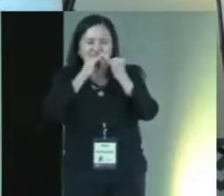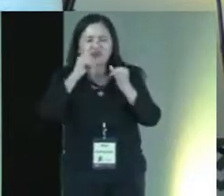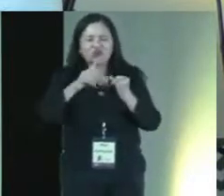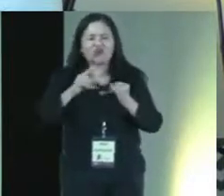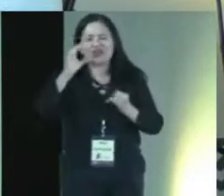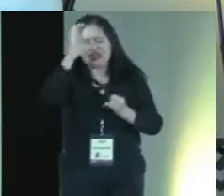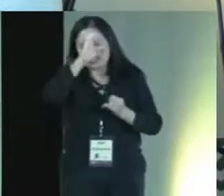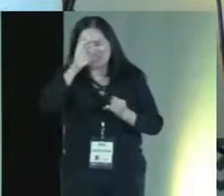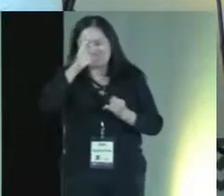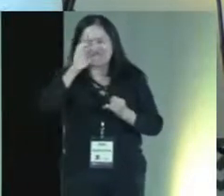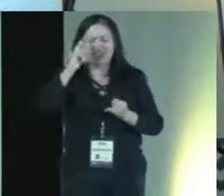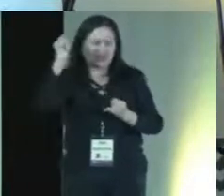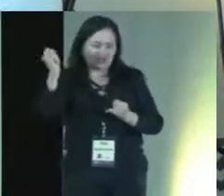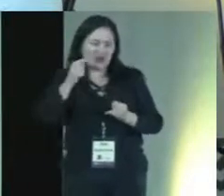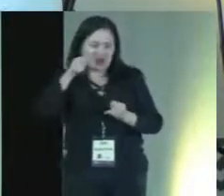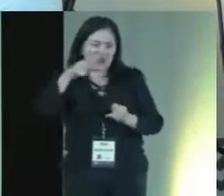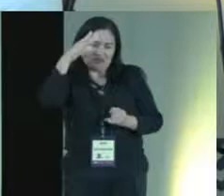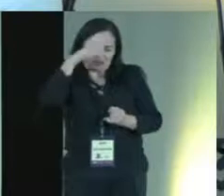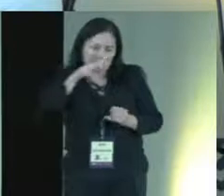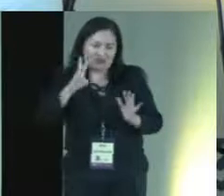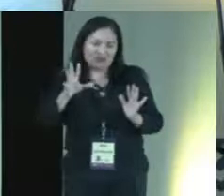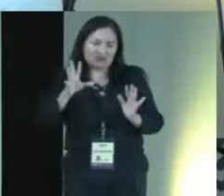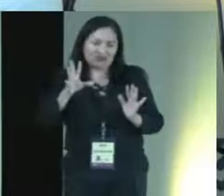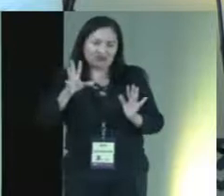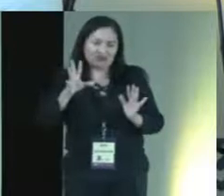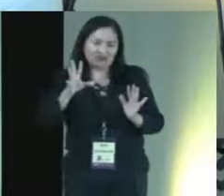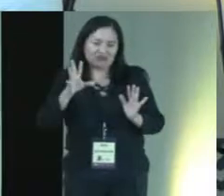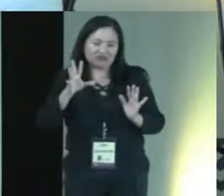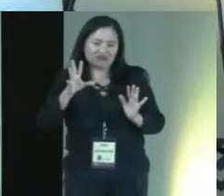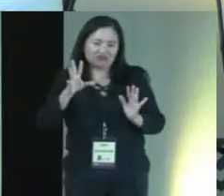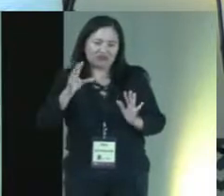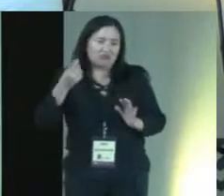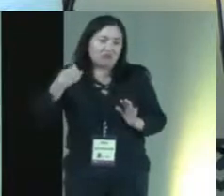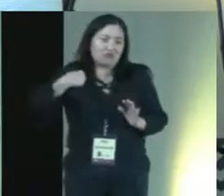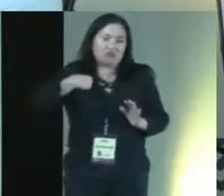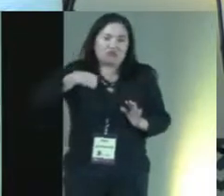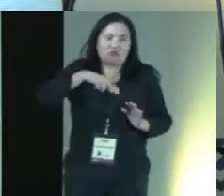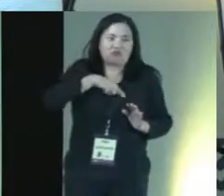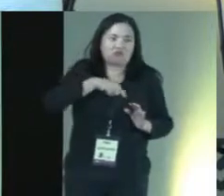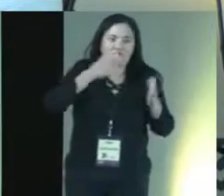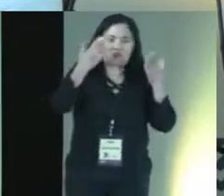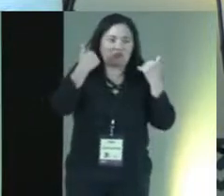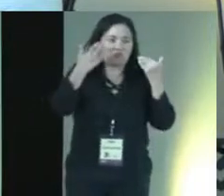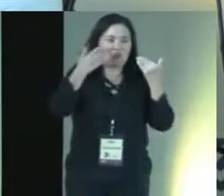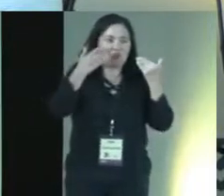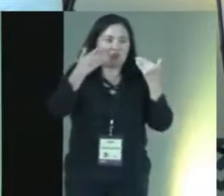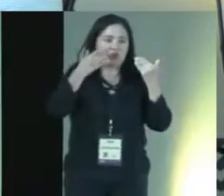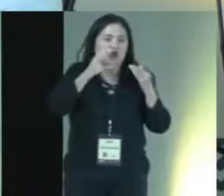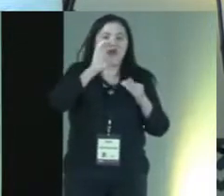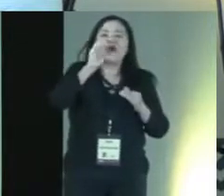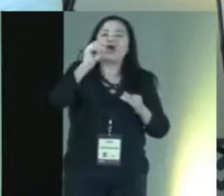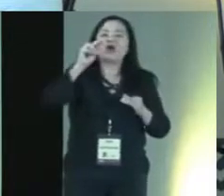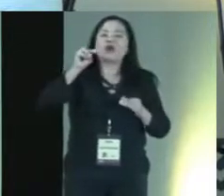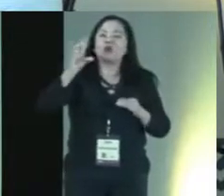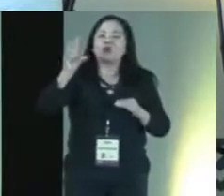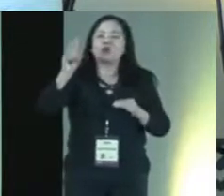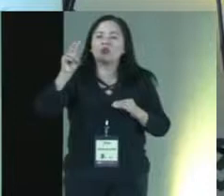y tecnología en México. Entonces, nosotros no podríamos encontrar una convocatoria hablando